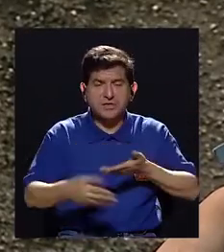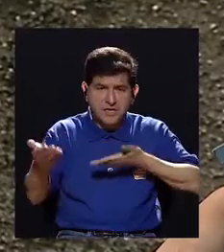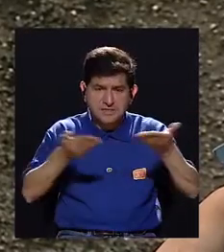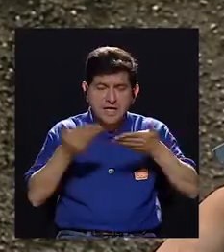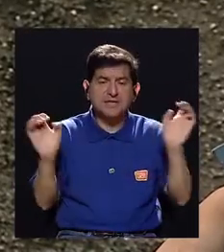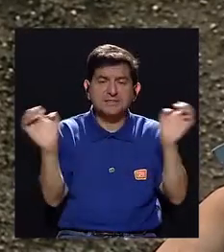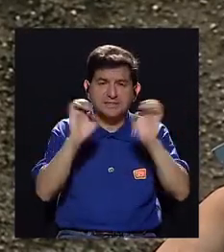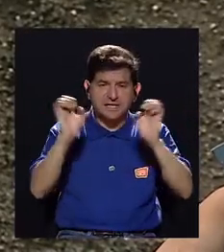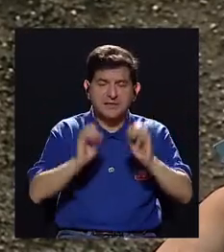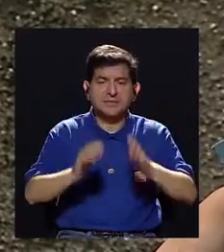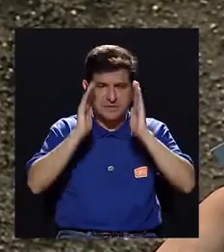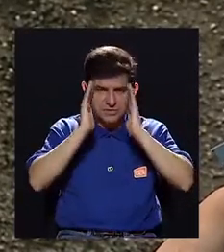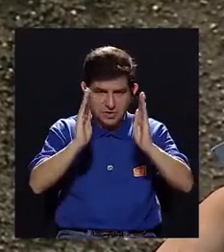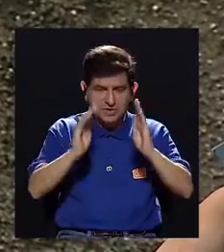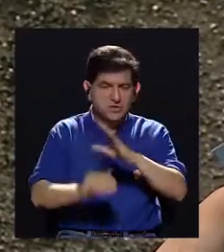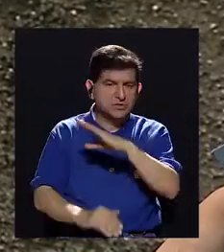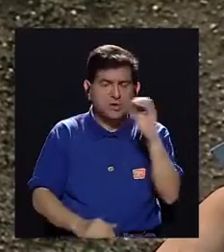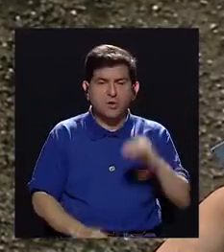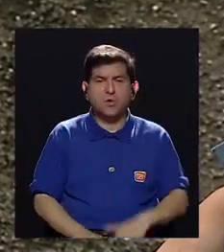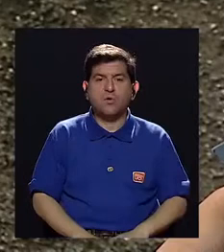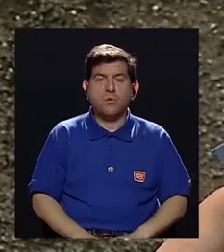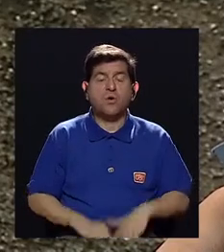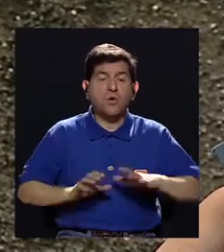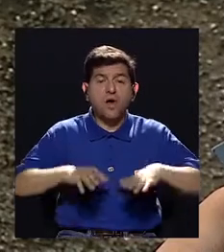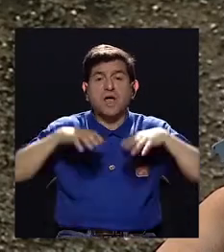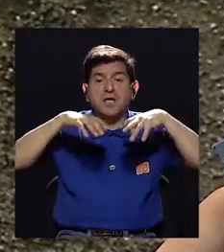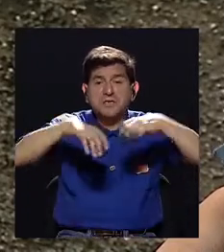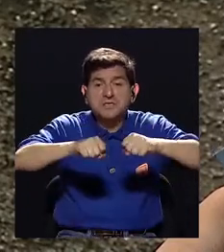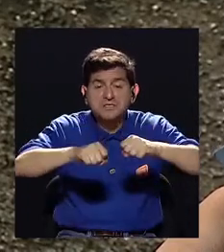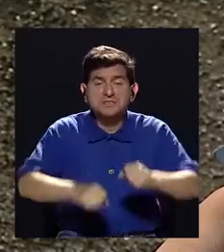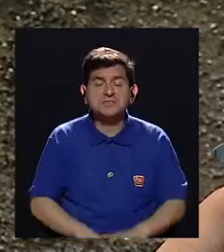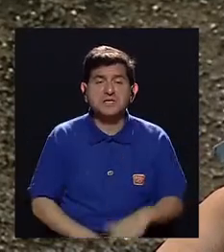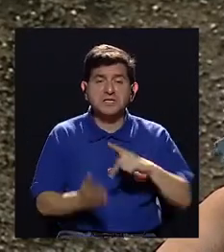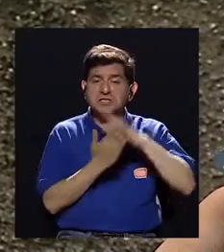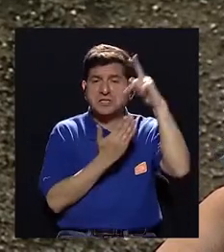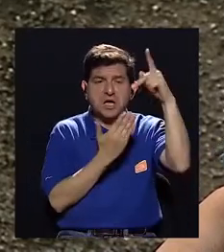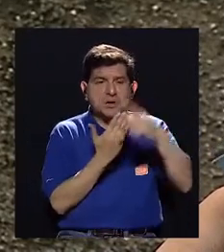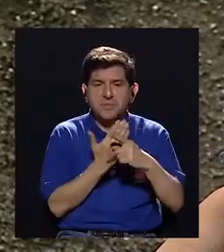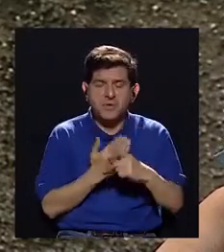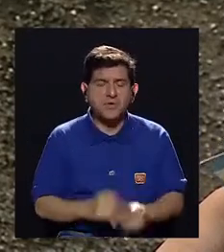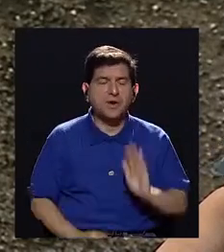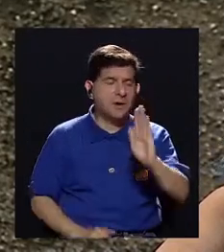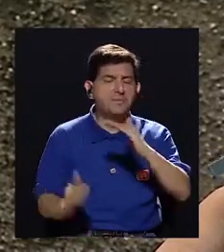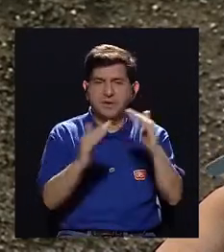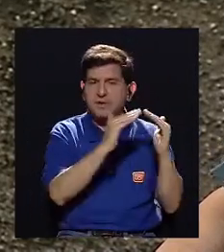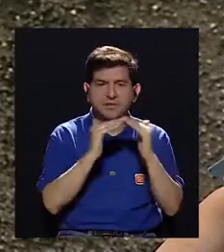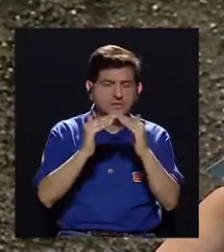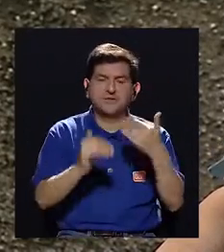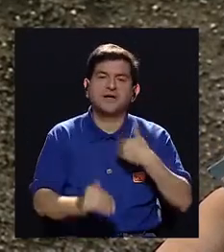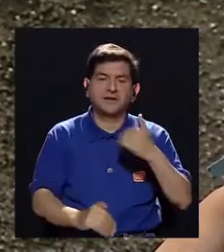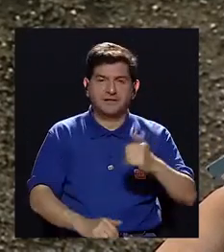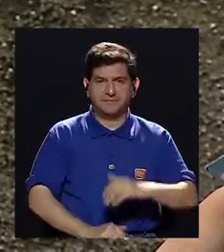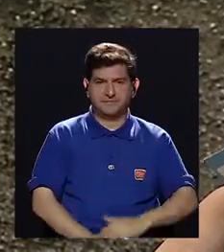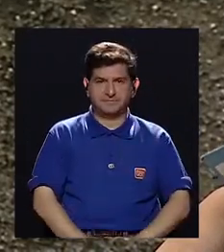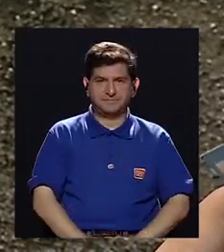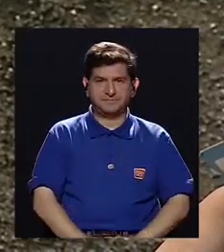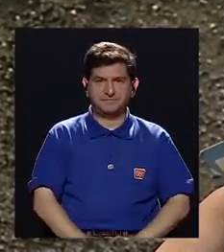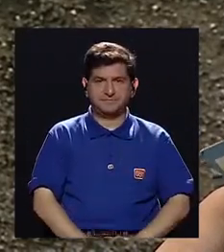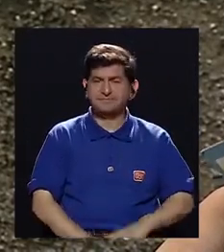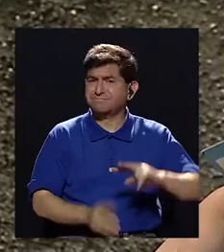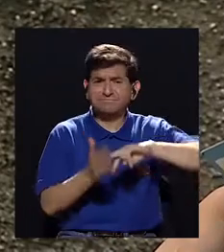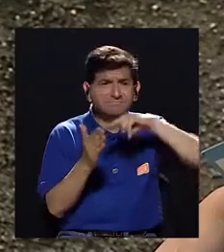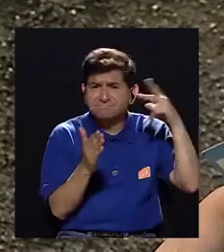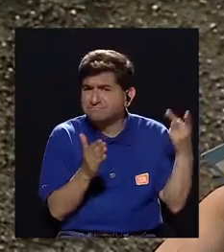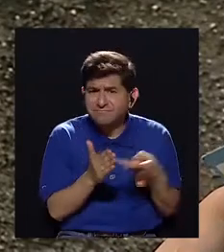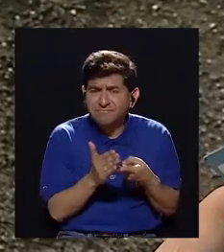a los servicios de emergencia o a sus consultas programadas en sus comunidades,